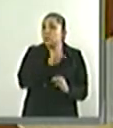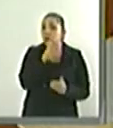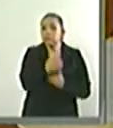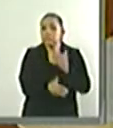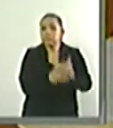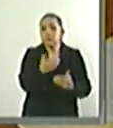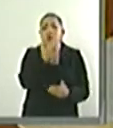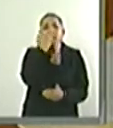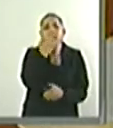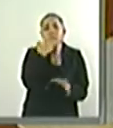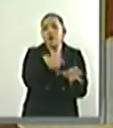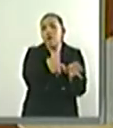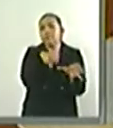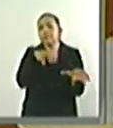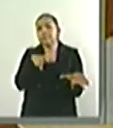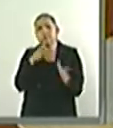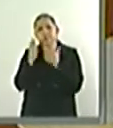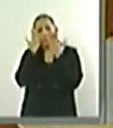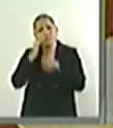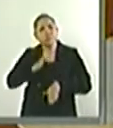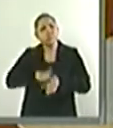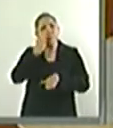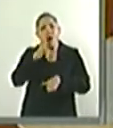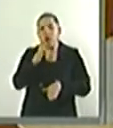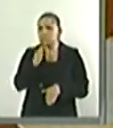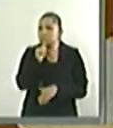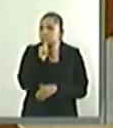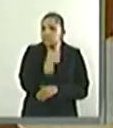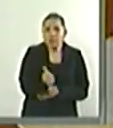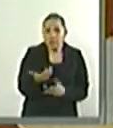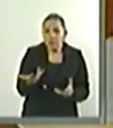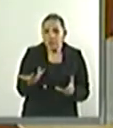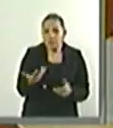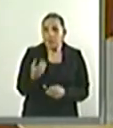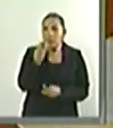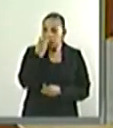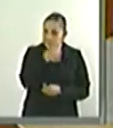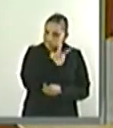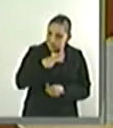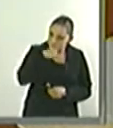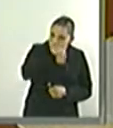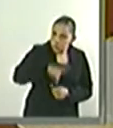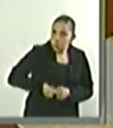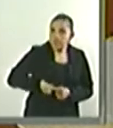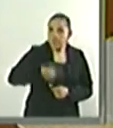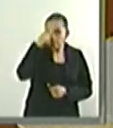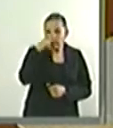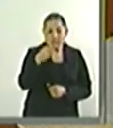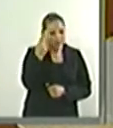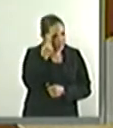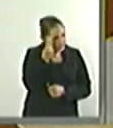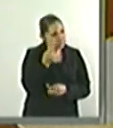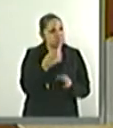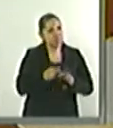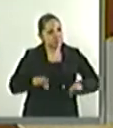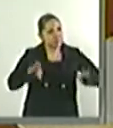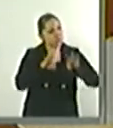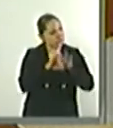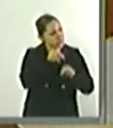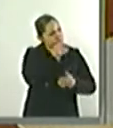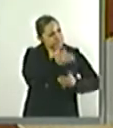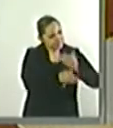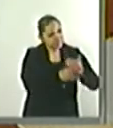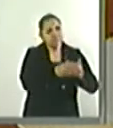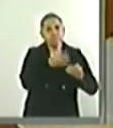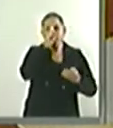necesario que el estado mexicano realice un esfuerzo adicional para asegurar que el costo de la educación no sea